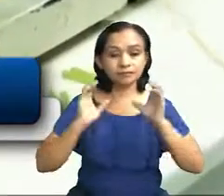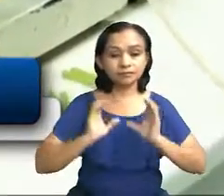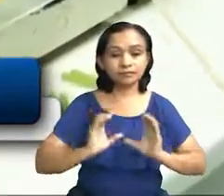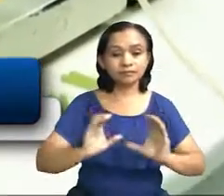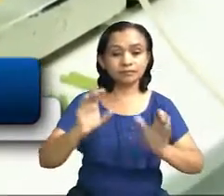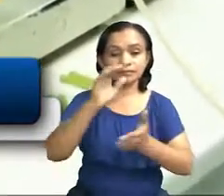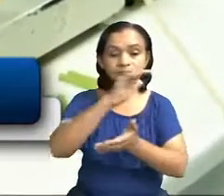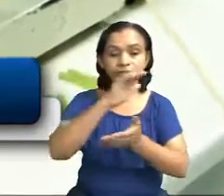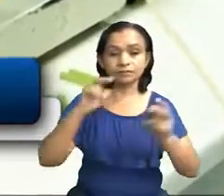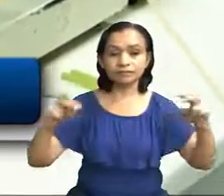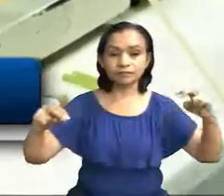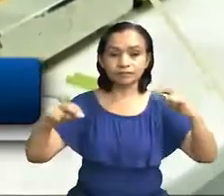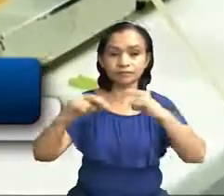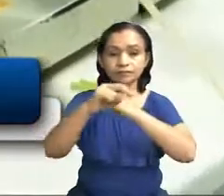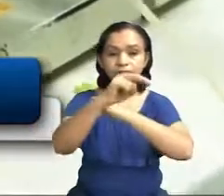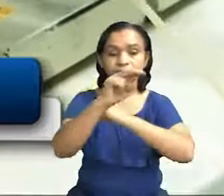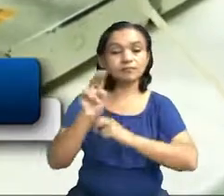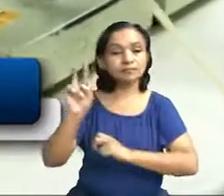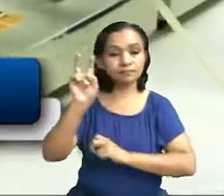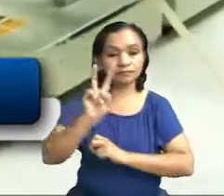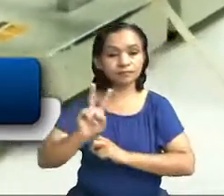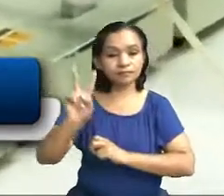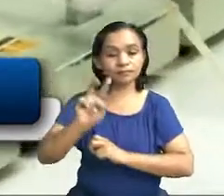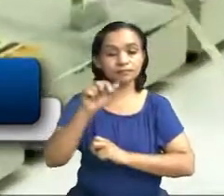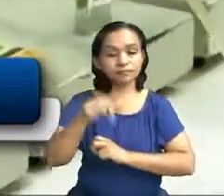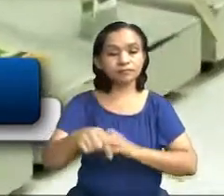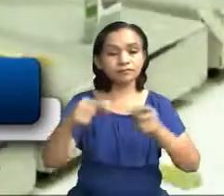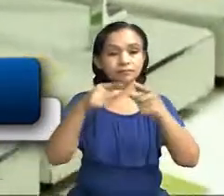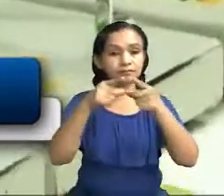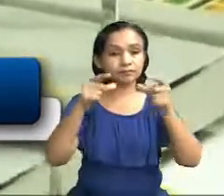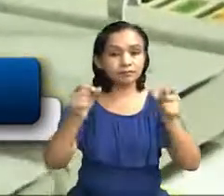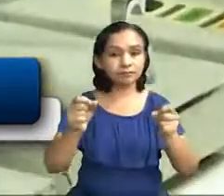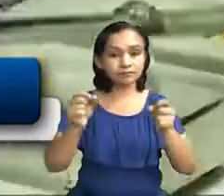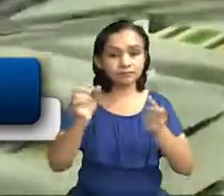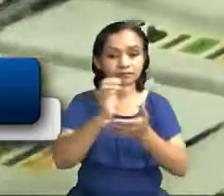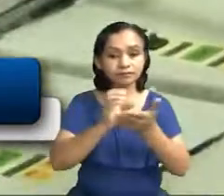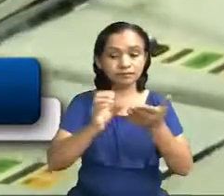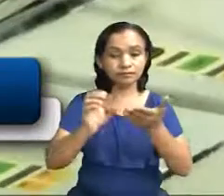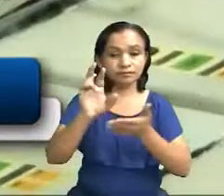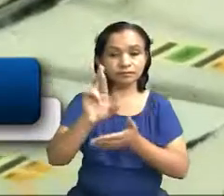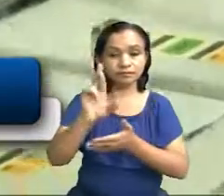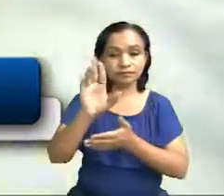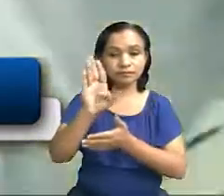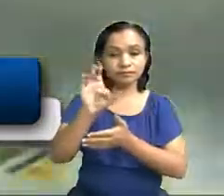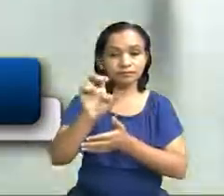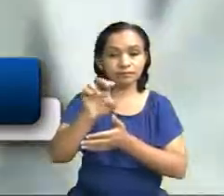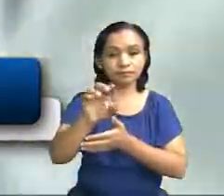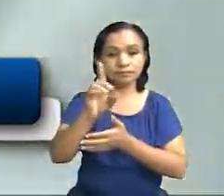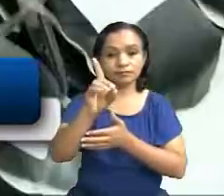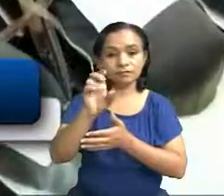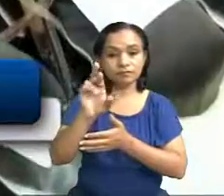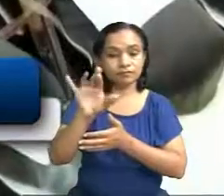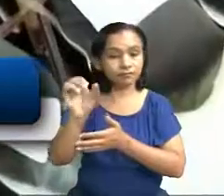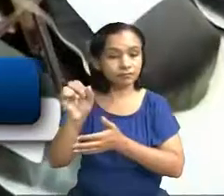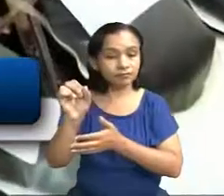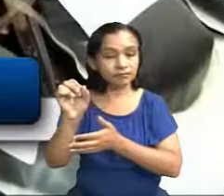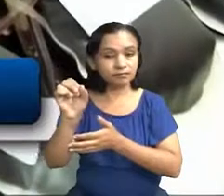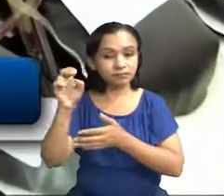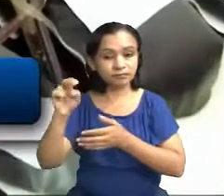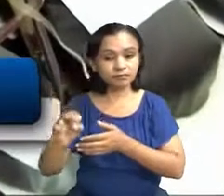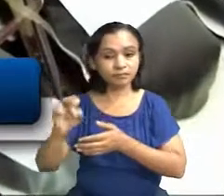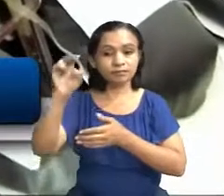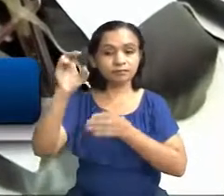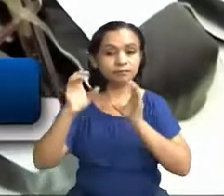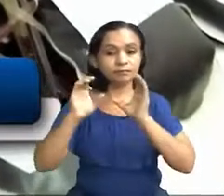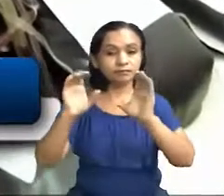de Metrocentro el viernes también, acá en Managua. Y el Colegio Rubén Darío, que es en la carretera norte cerca del edificio Armando Guido. Y